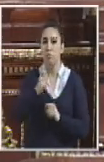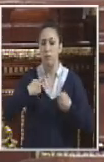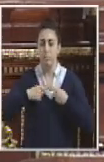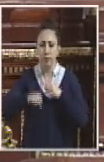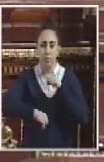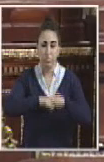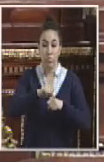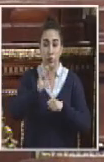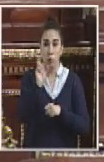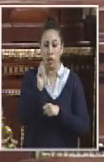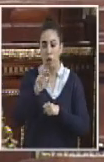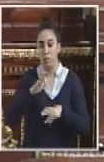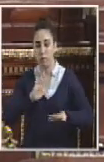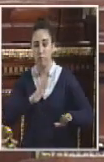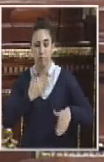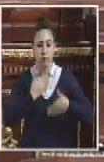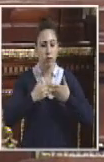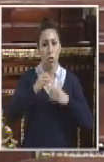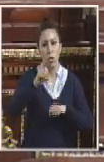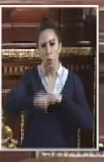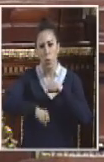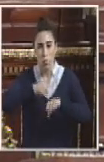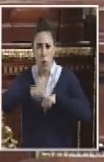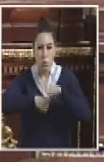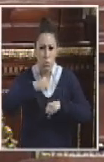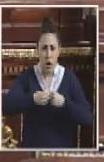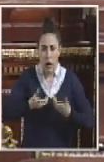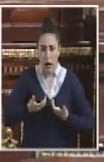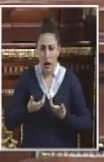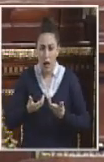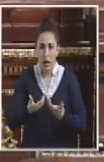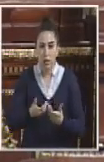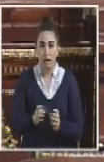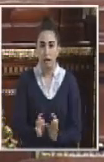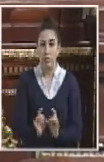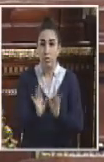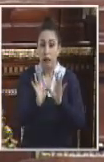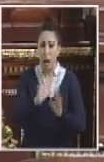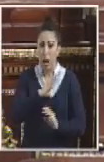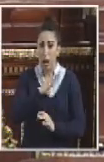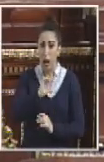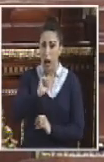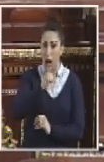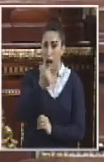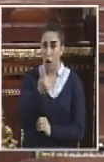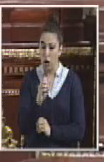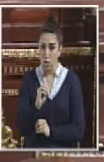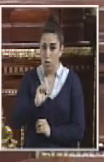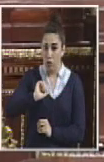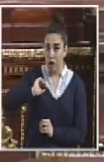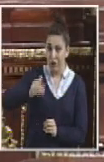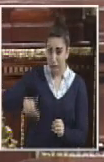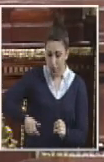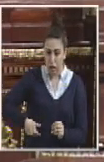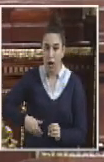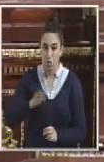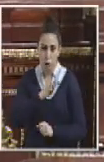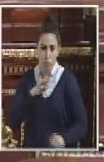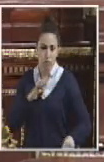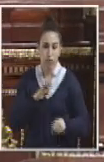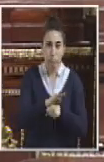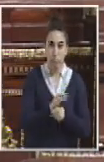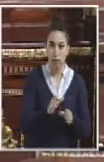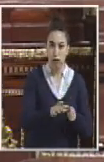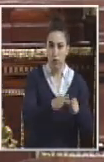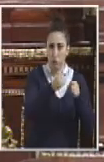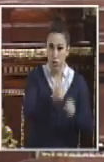ciudad tengan el infortunio de sufrir cualquier tipo de accidente. Hoy la Ciudad de México